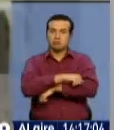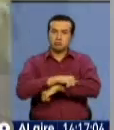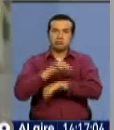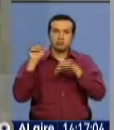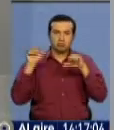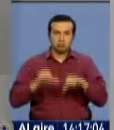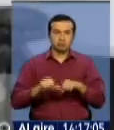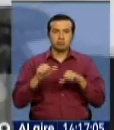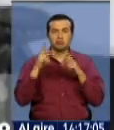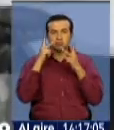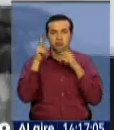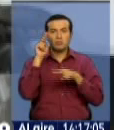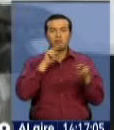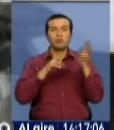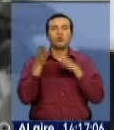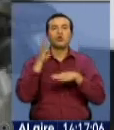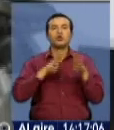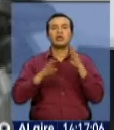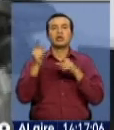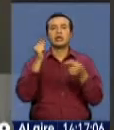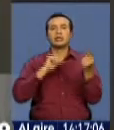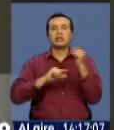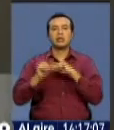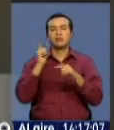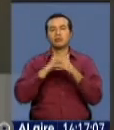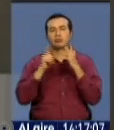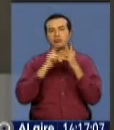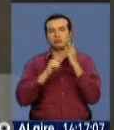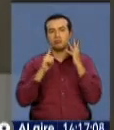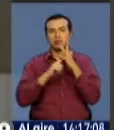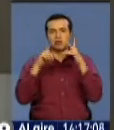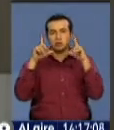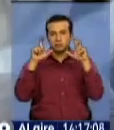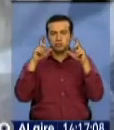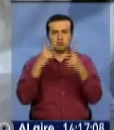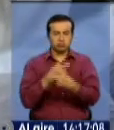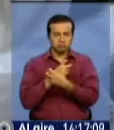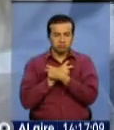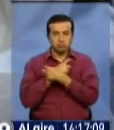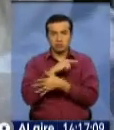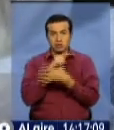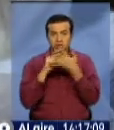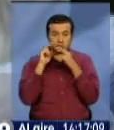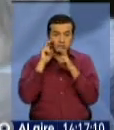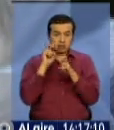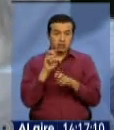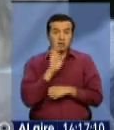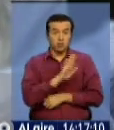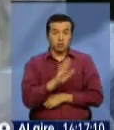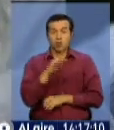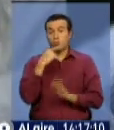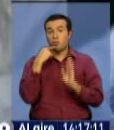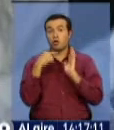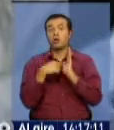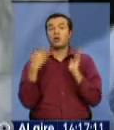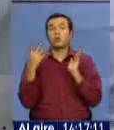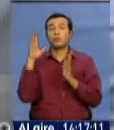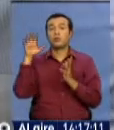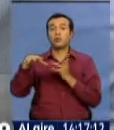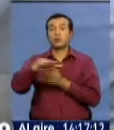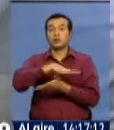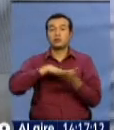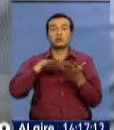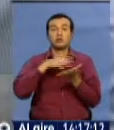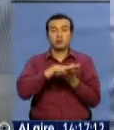de tanatología, biología, química, histopatología y rayos X. Aquí se investigan de igual forma casos provenientes de las provincias